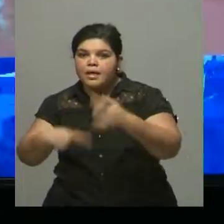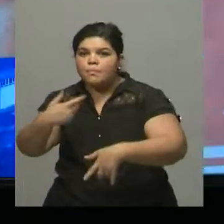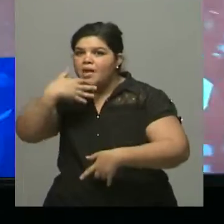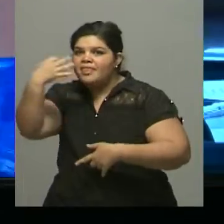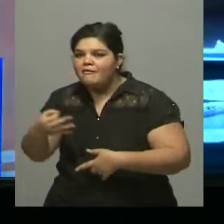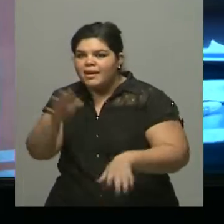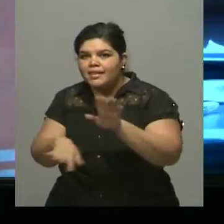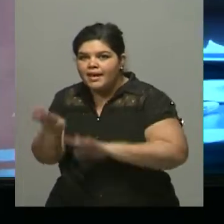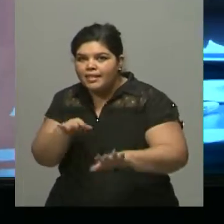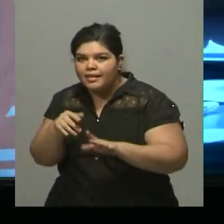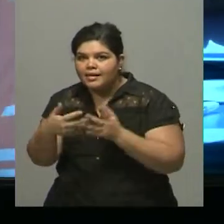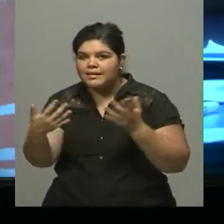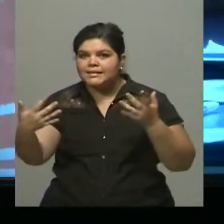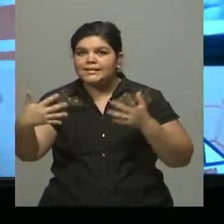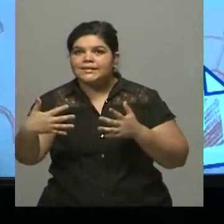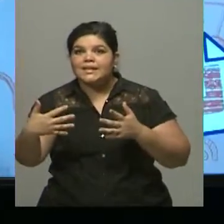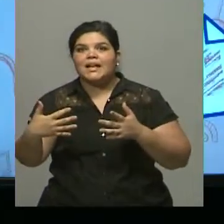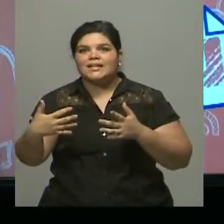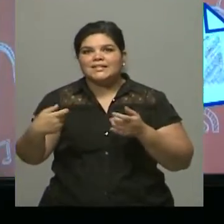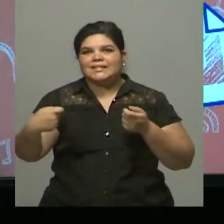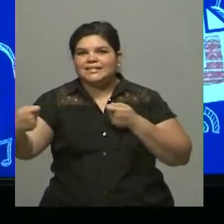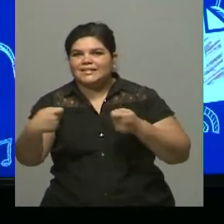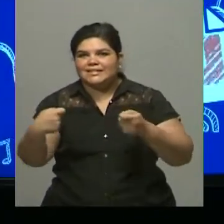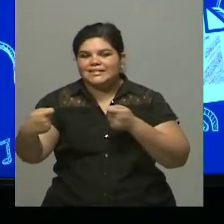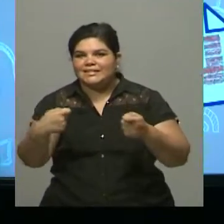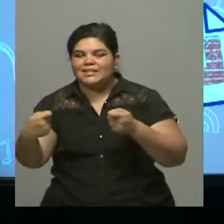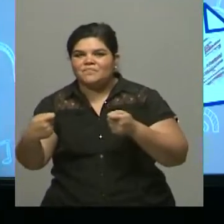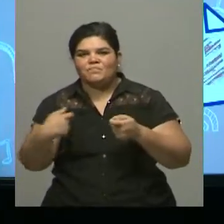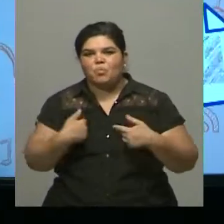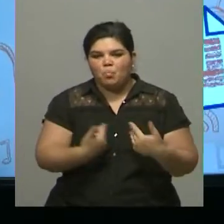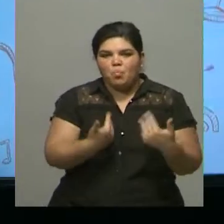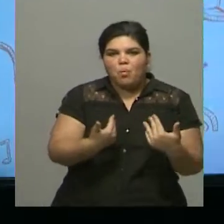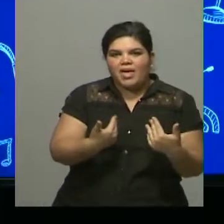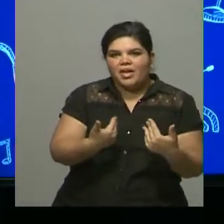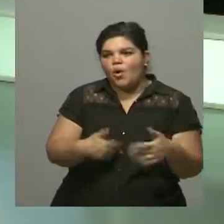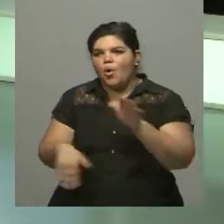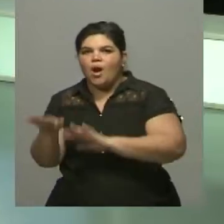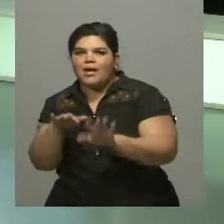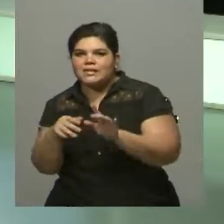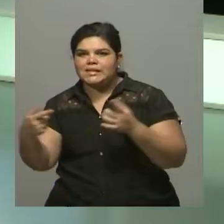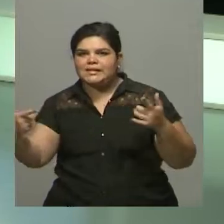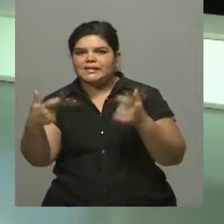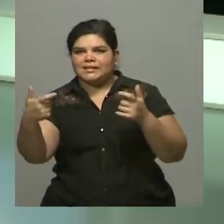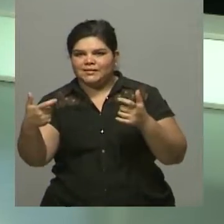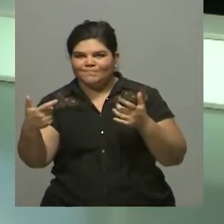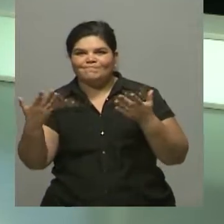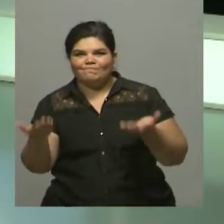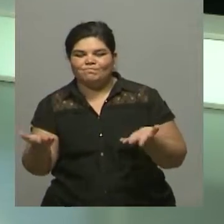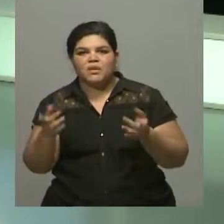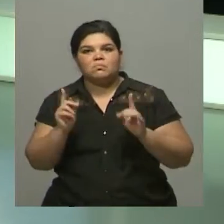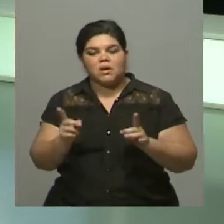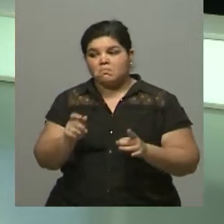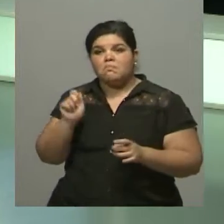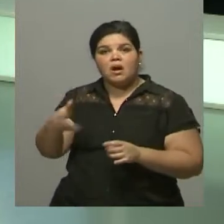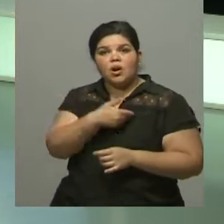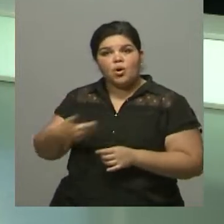real, ahí hay como una tensión entre el deber ser y el poder hacer, ¿no? Claro. La ejecución de la política pública es poder